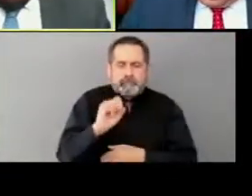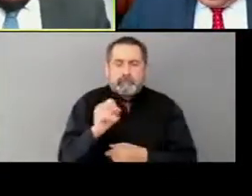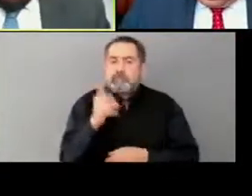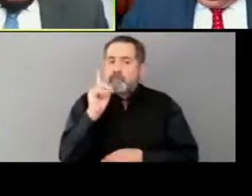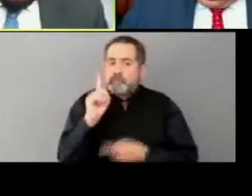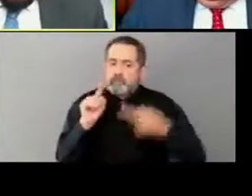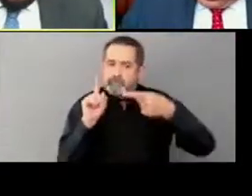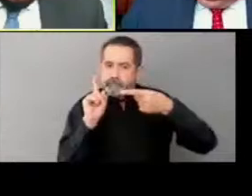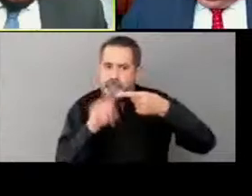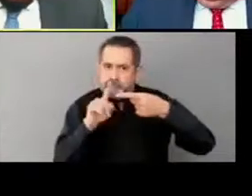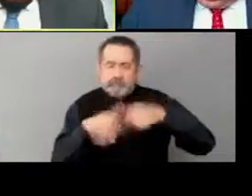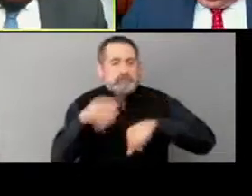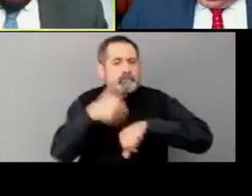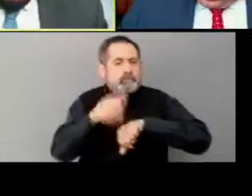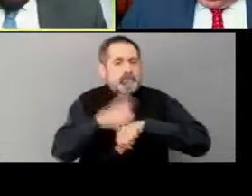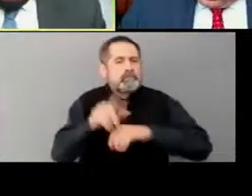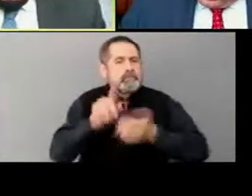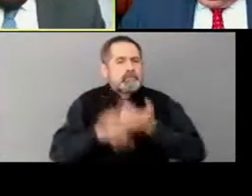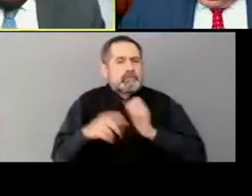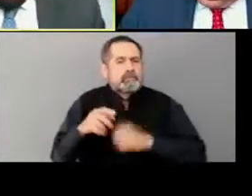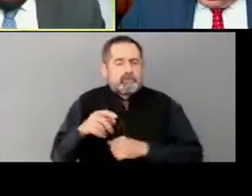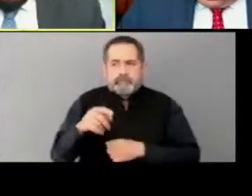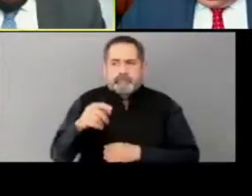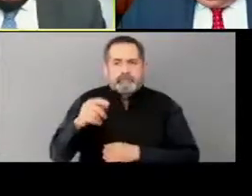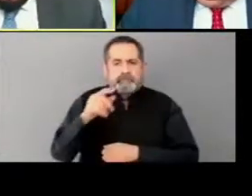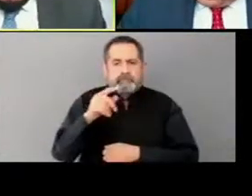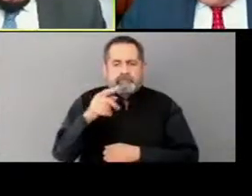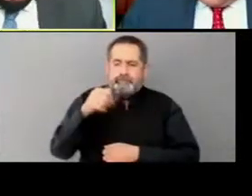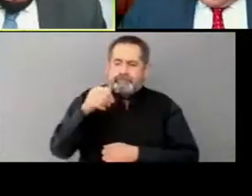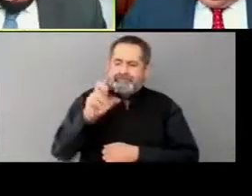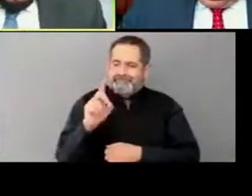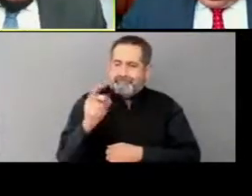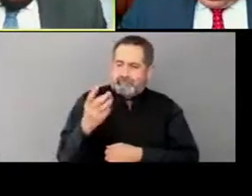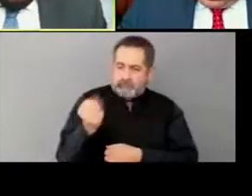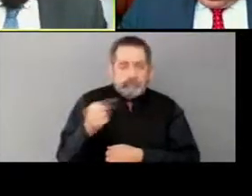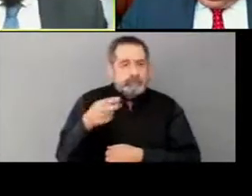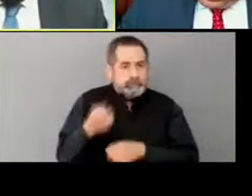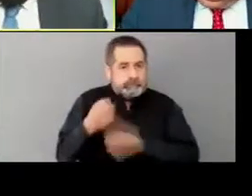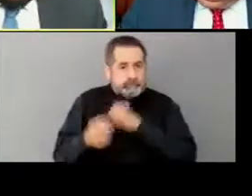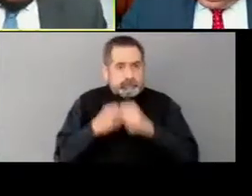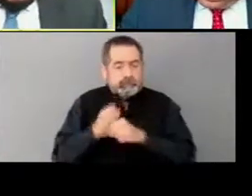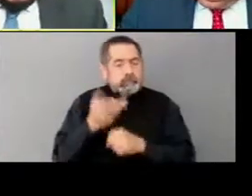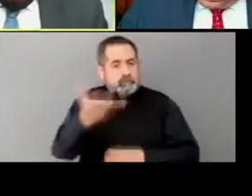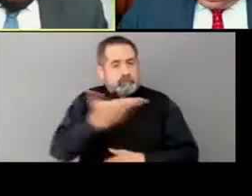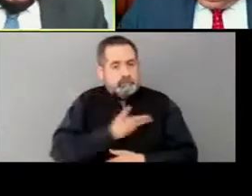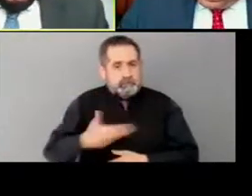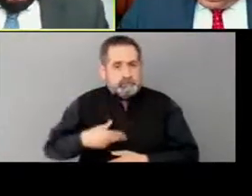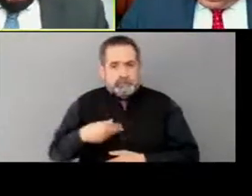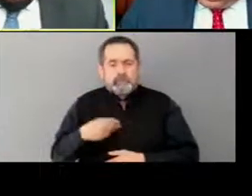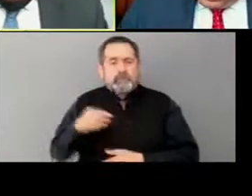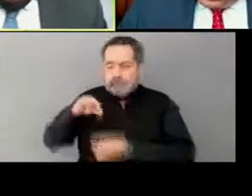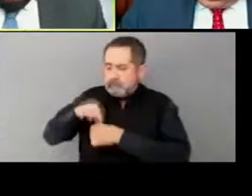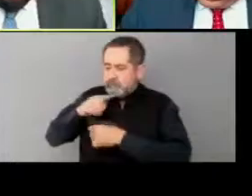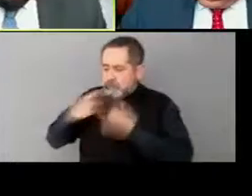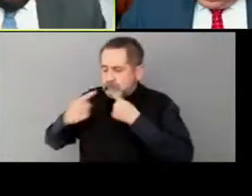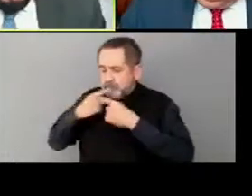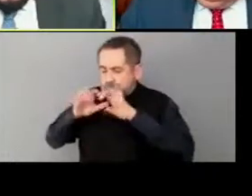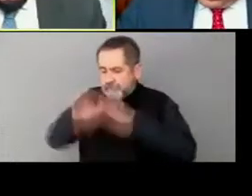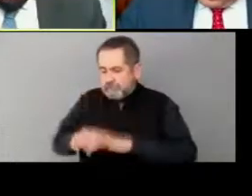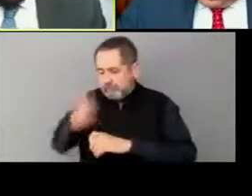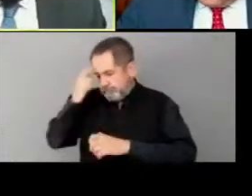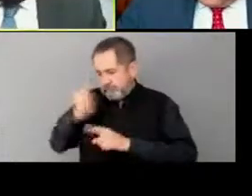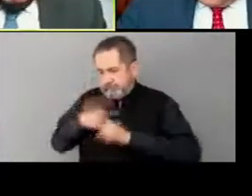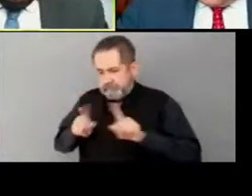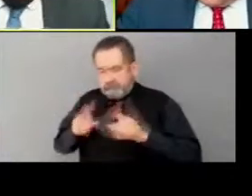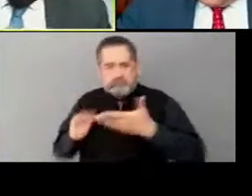en el procedimiento especial sancionador de órgano central 39 de este año, usted, magistrado presidente, emitirá un voto razonado, el cual